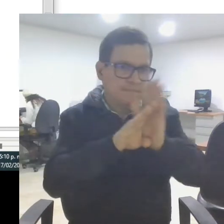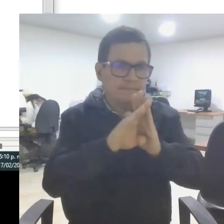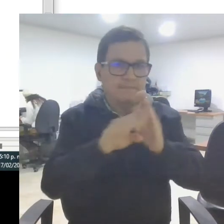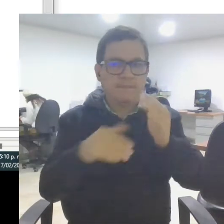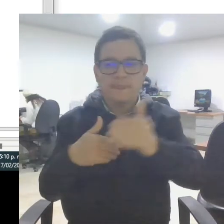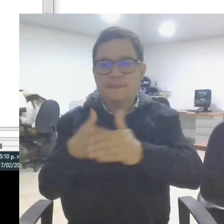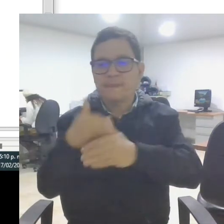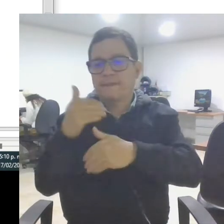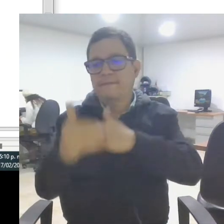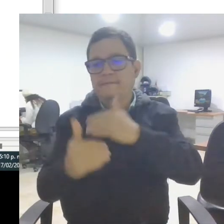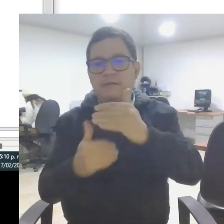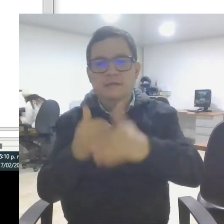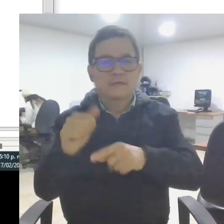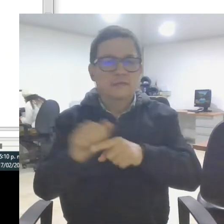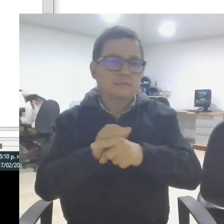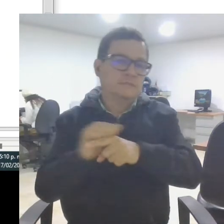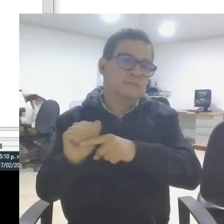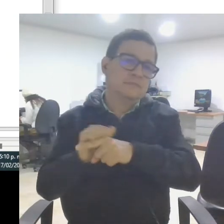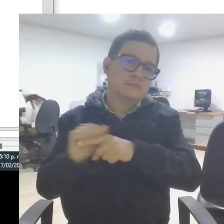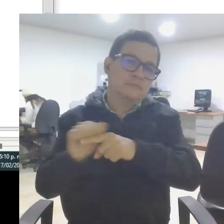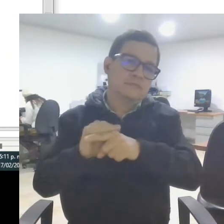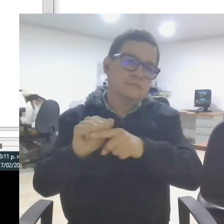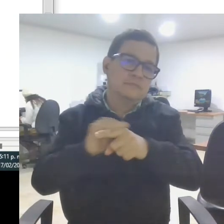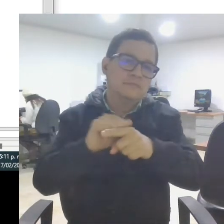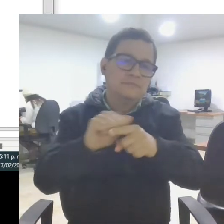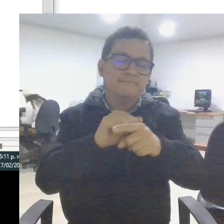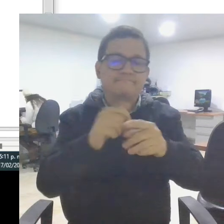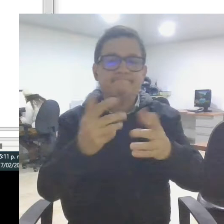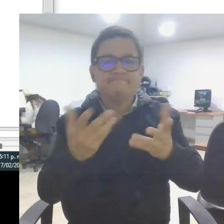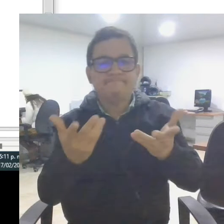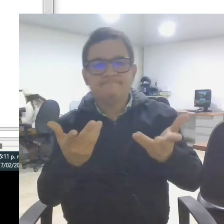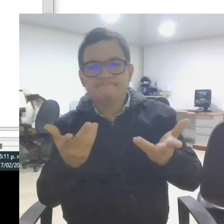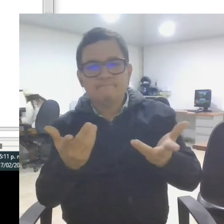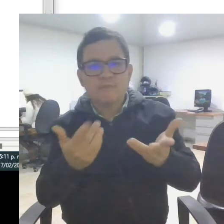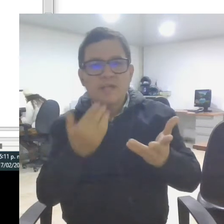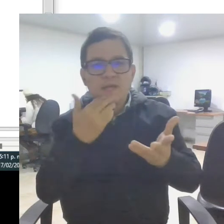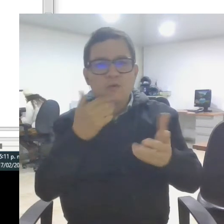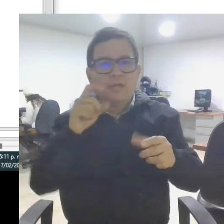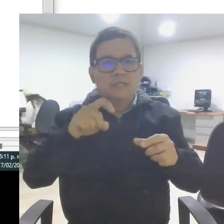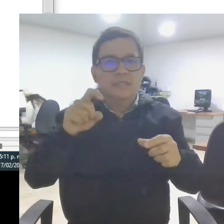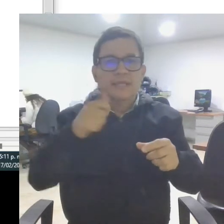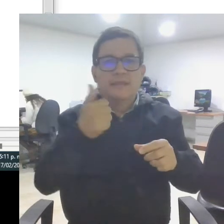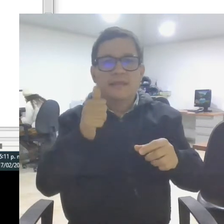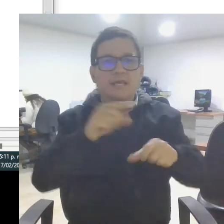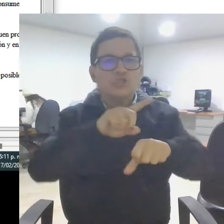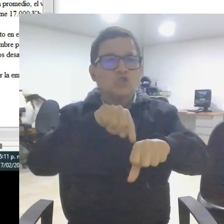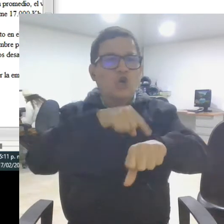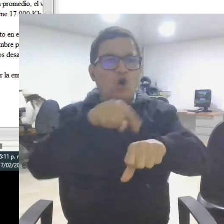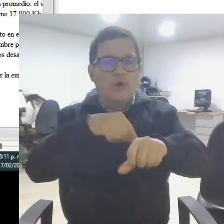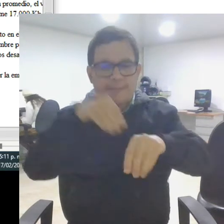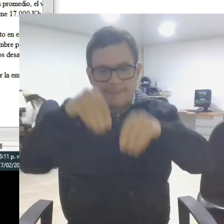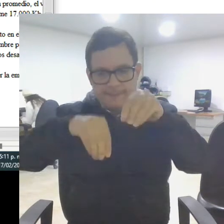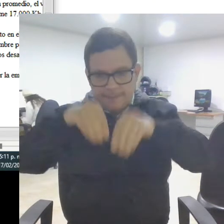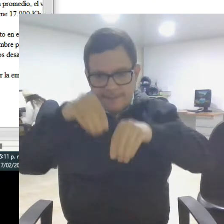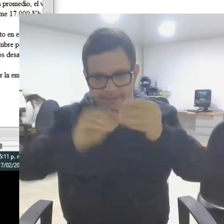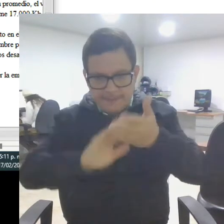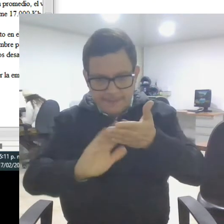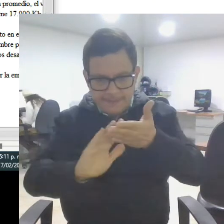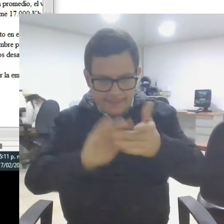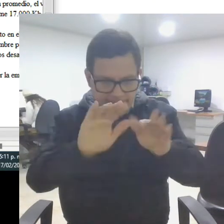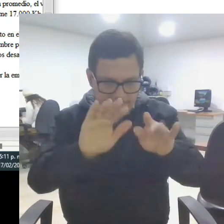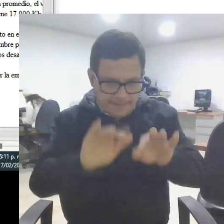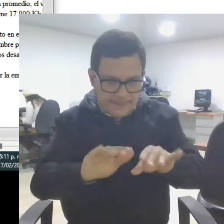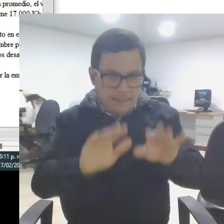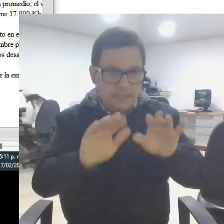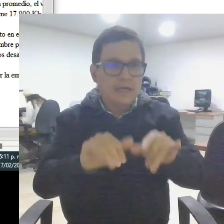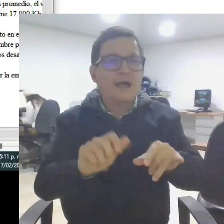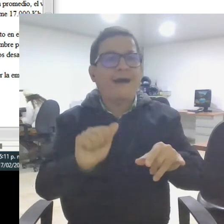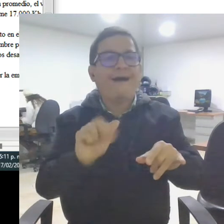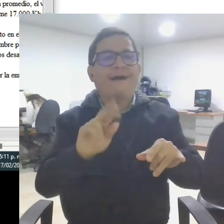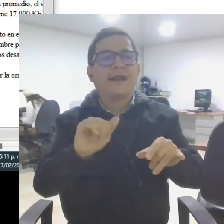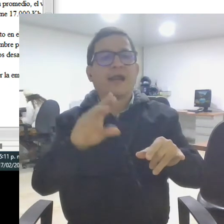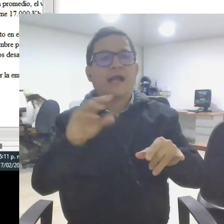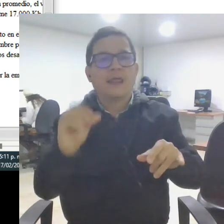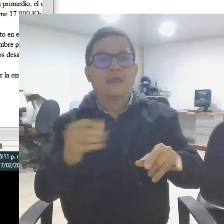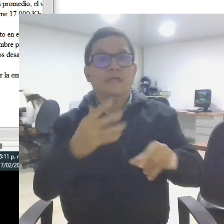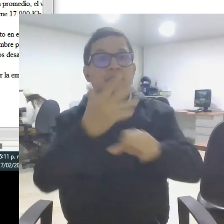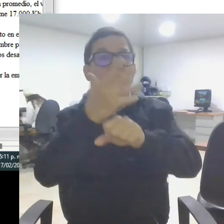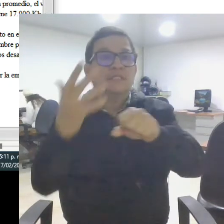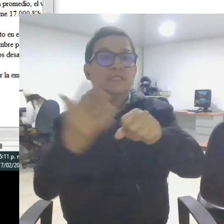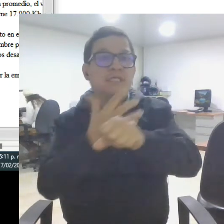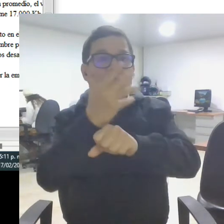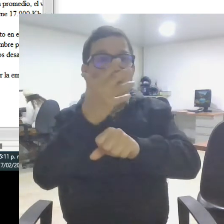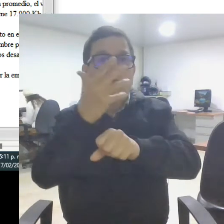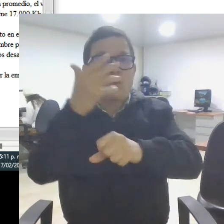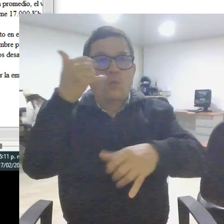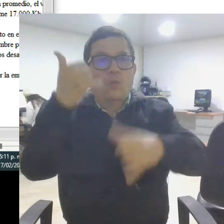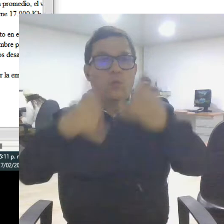tiempo para lograr un buen producto de 10 horas hombre para el videojuego arcade, es esta de acá, 5 horas para el